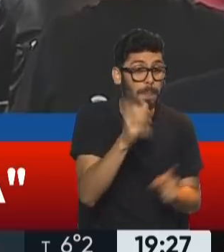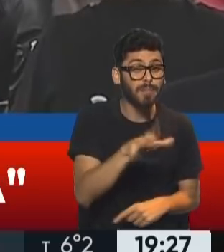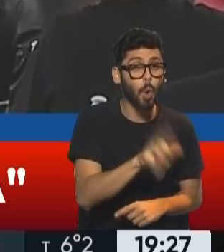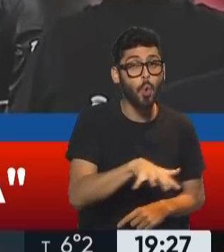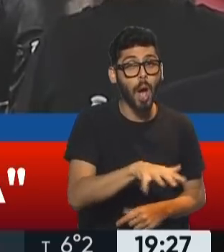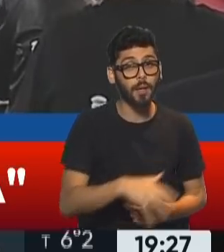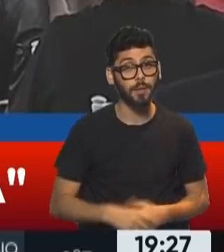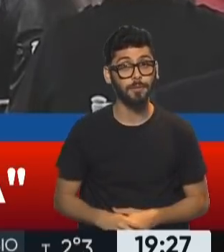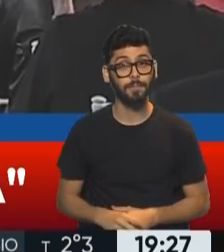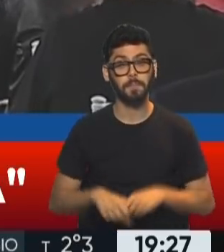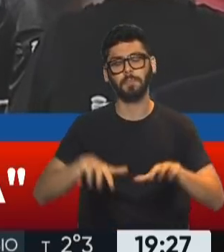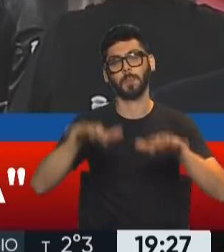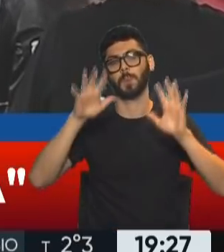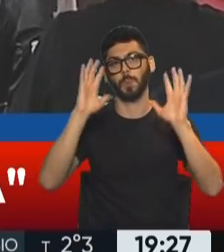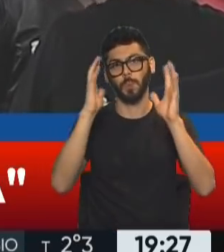Entonces